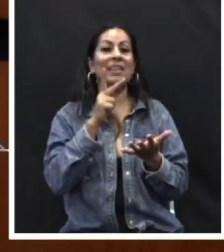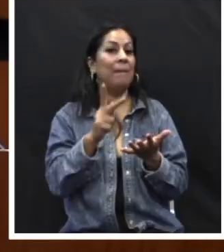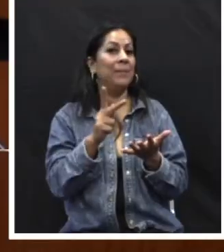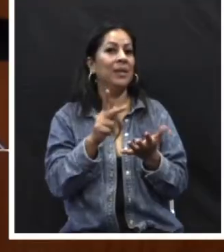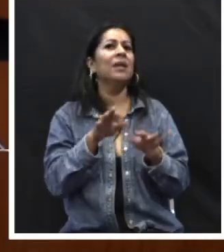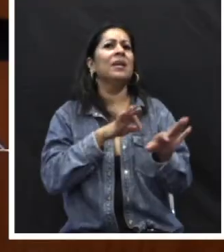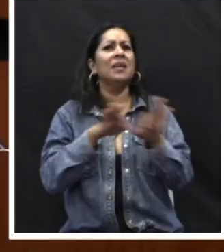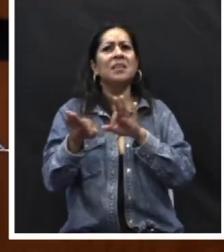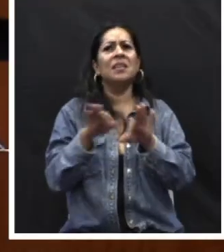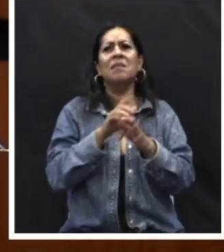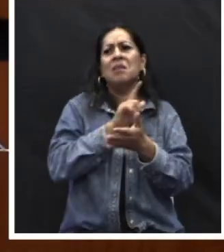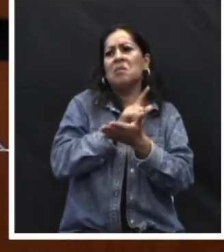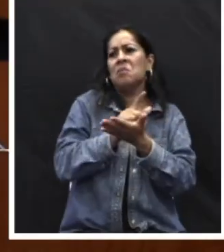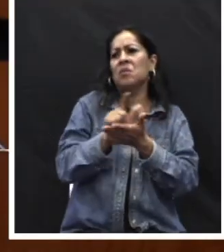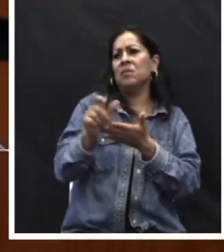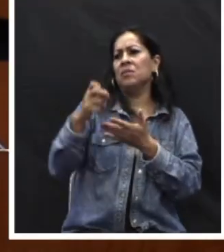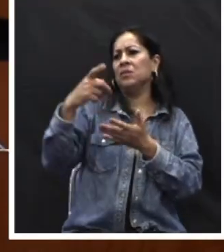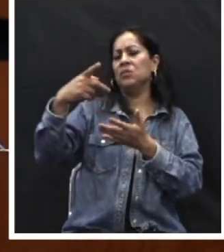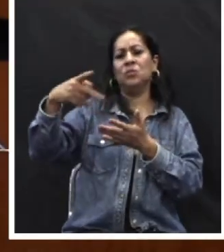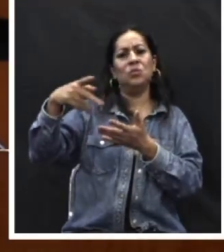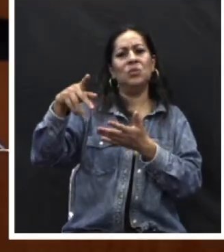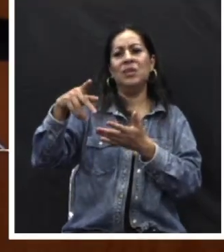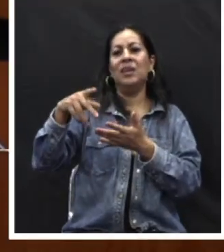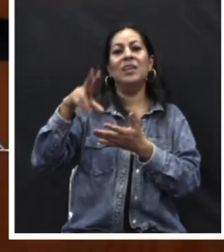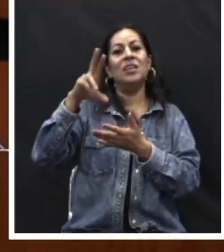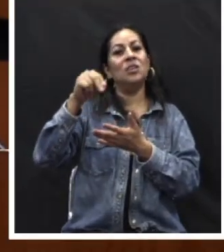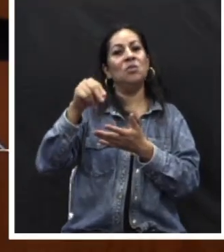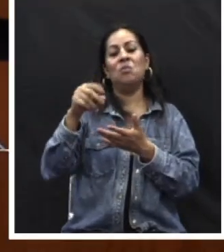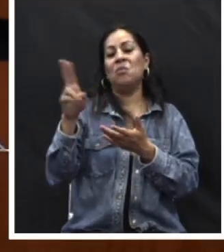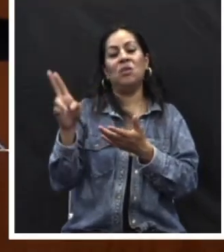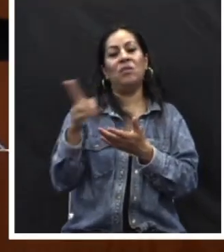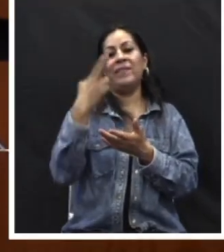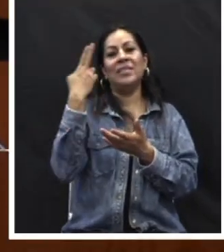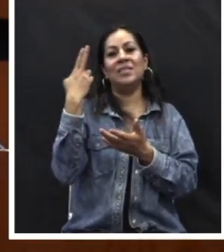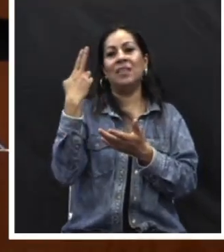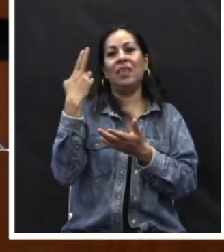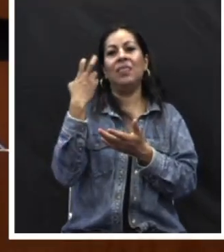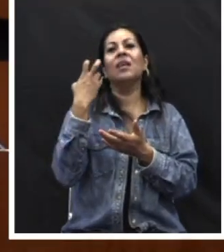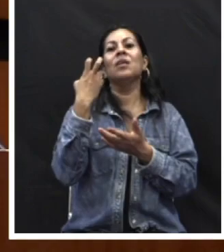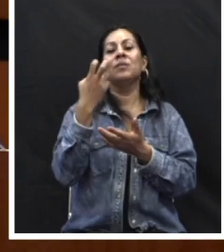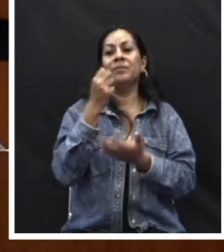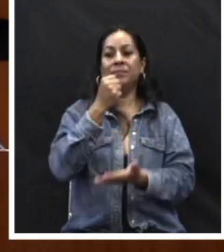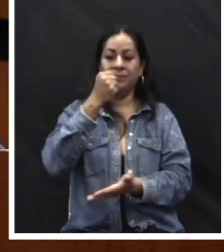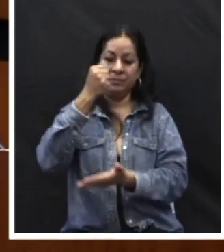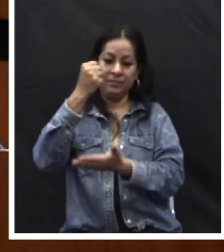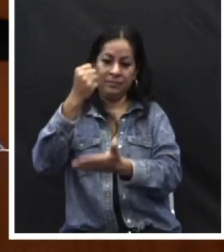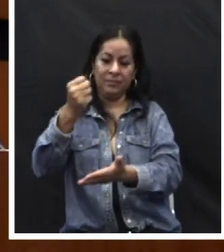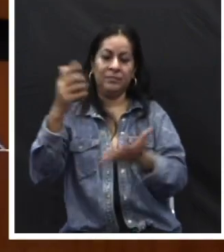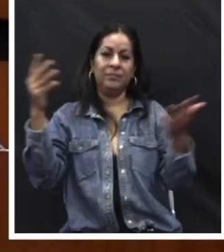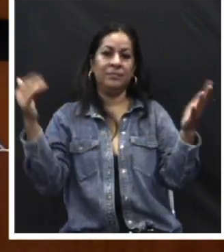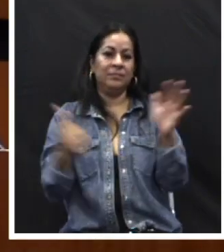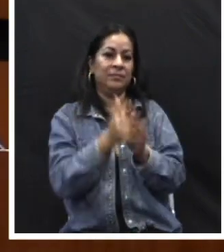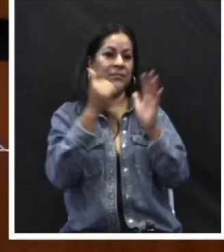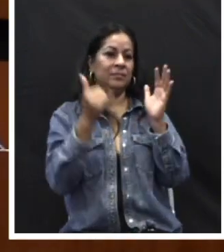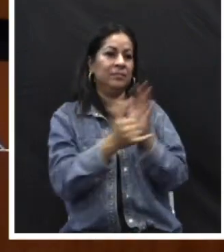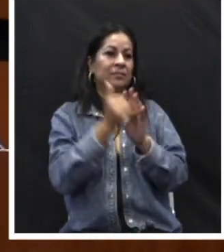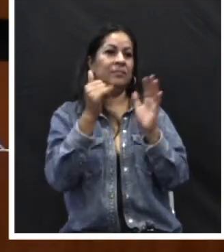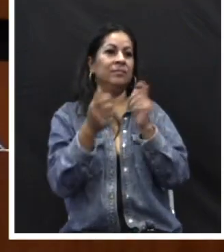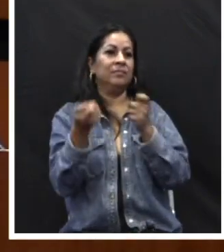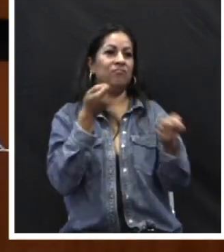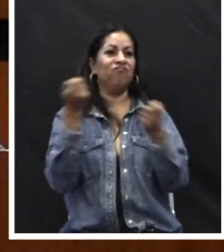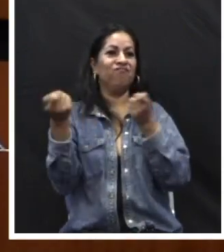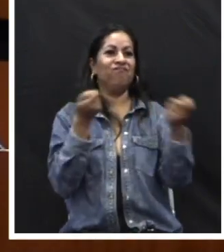que trabajan por lealtades personales y no por la academia. Con ese dinero se construyó un ejército de